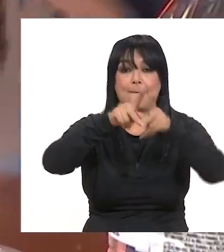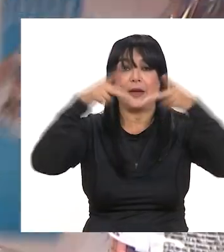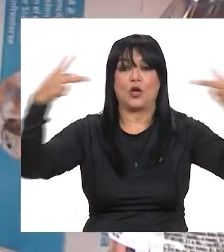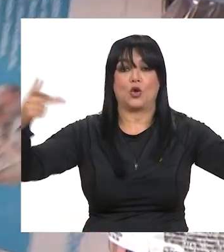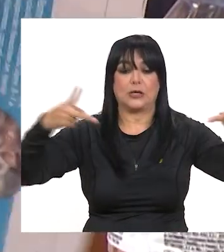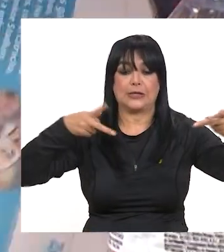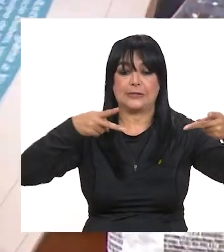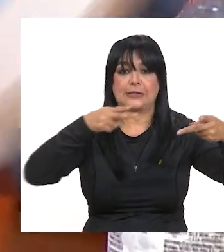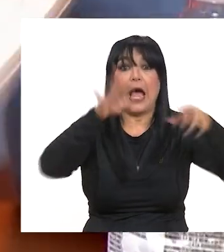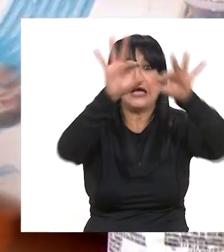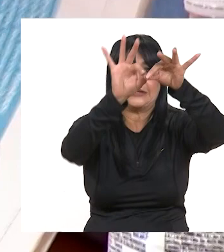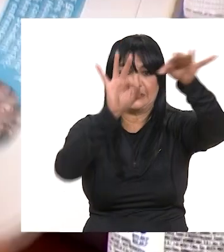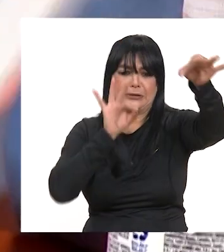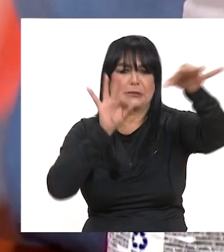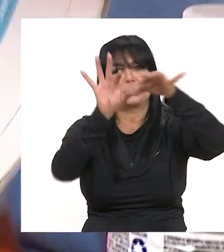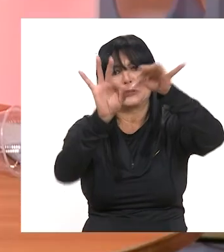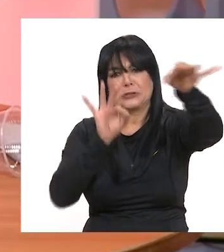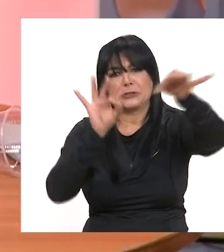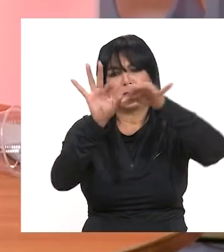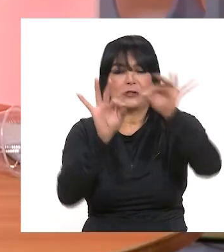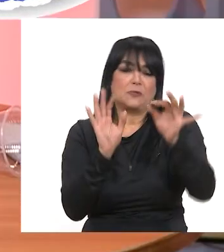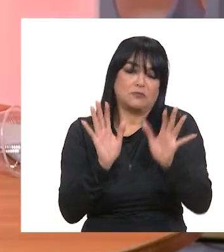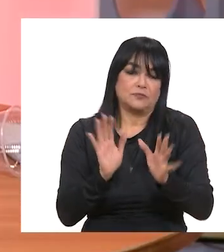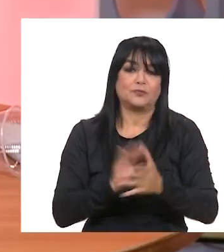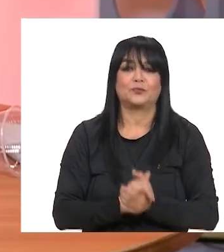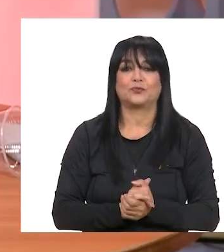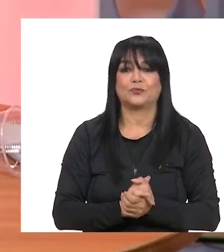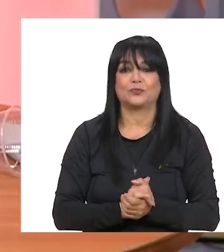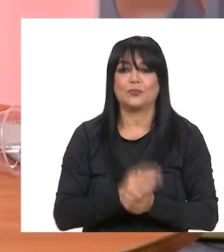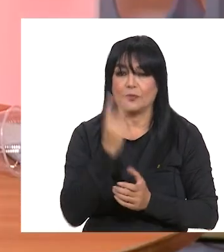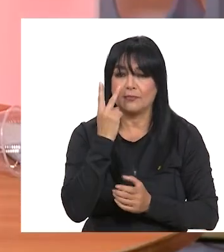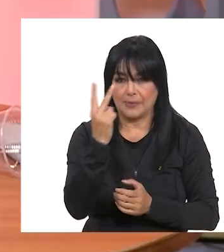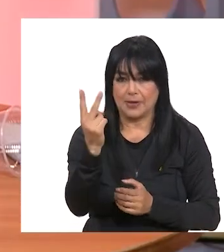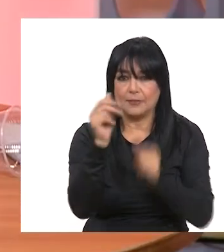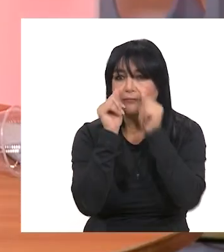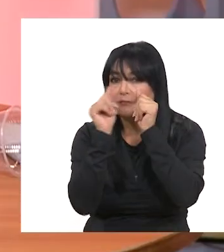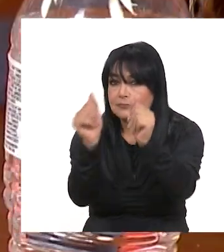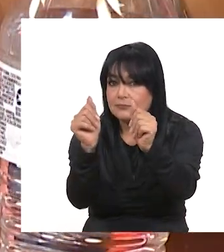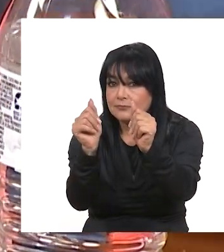periódico alargadas y luego en trozos. Observen.